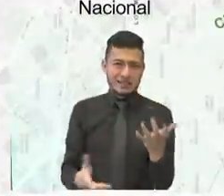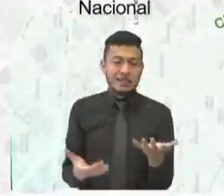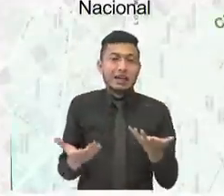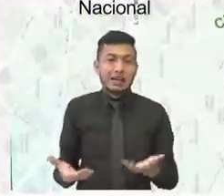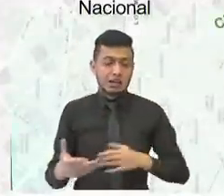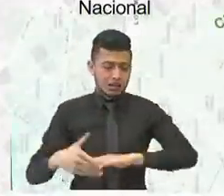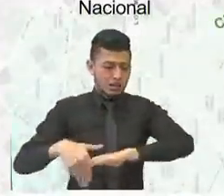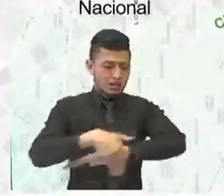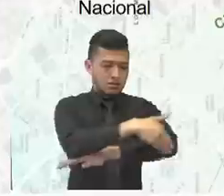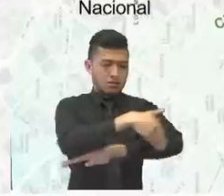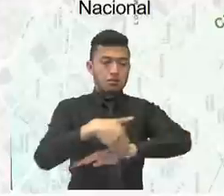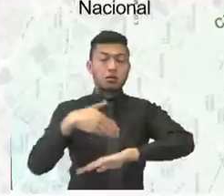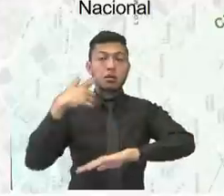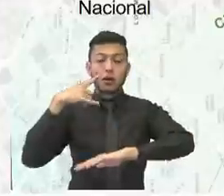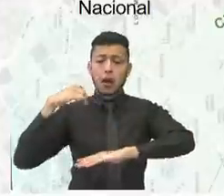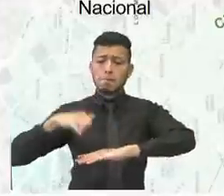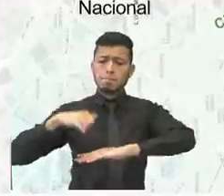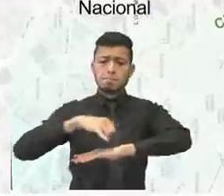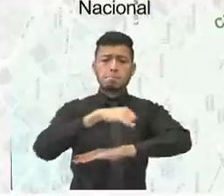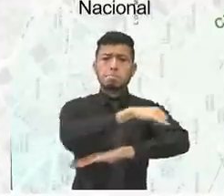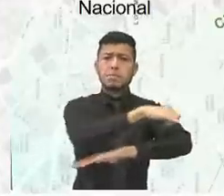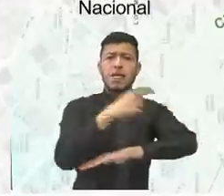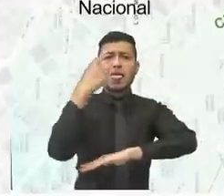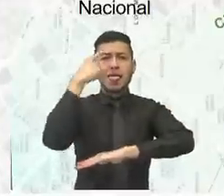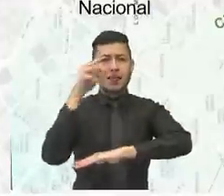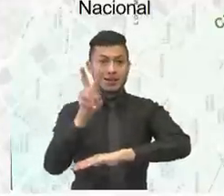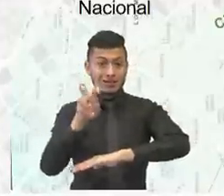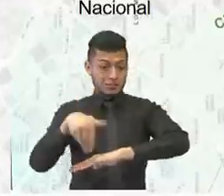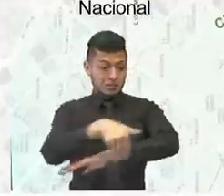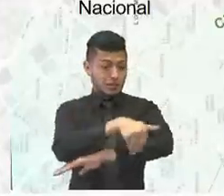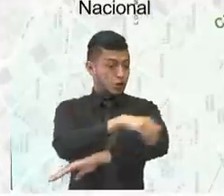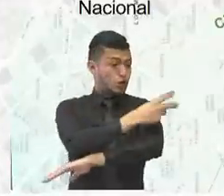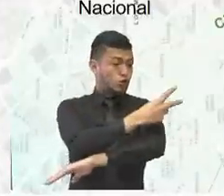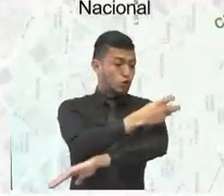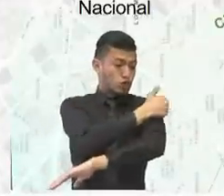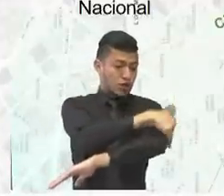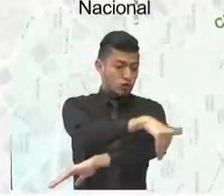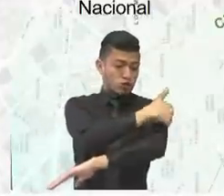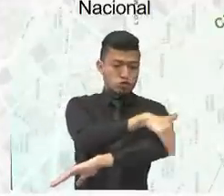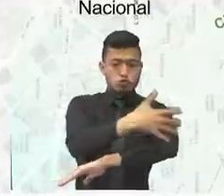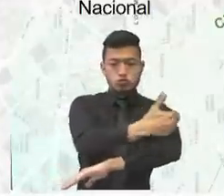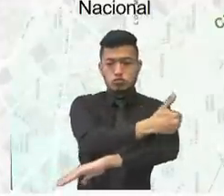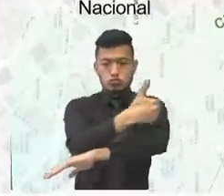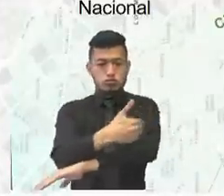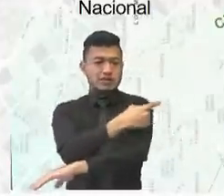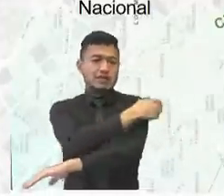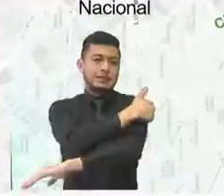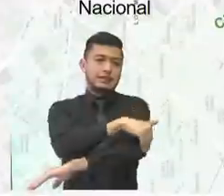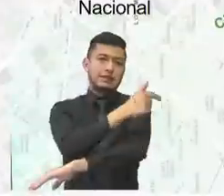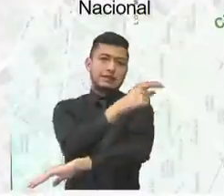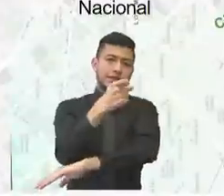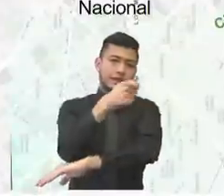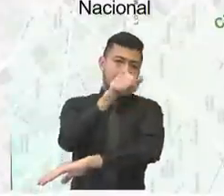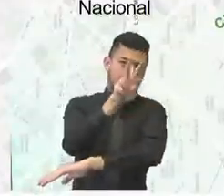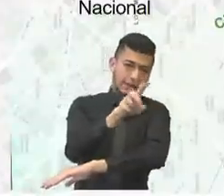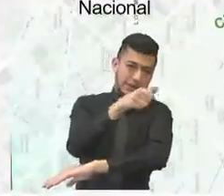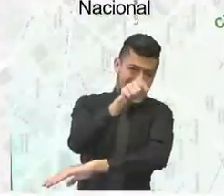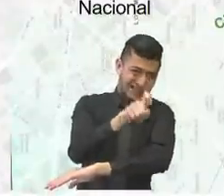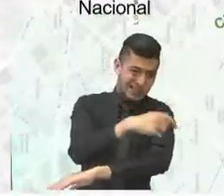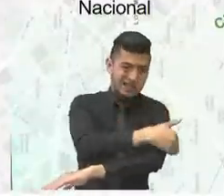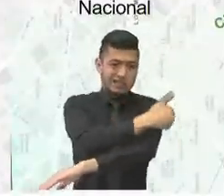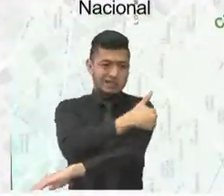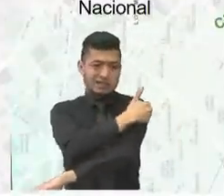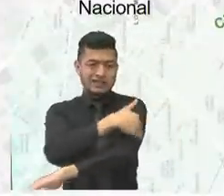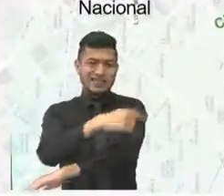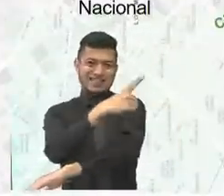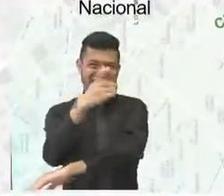séptima de manera uniforme, como si la séptima con la 200, o la séptima con la 116, o la séptima con la 100, o